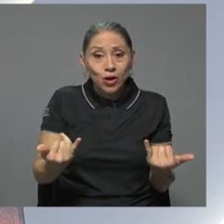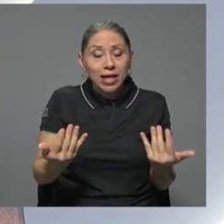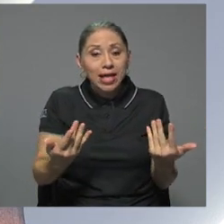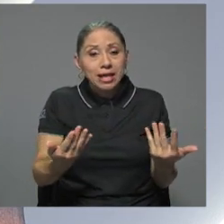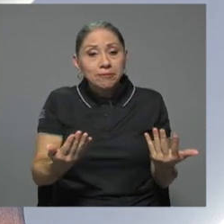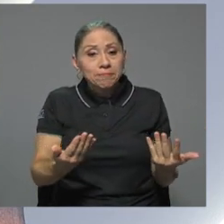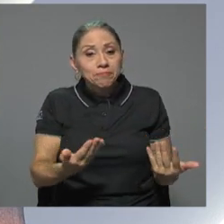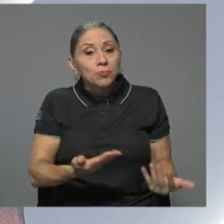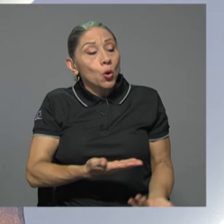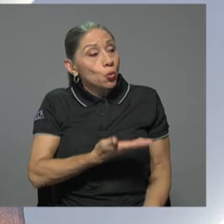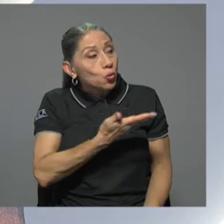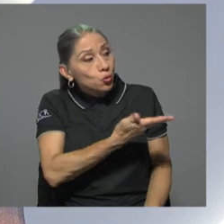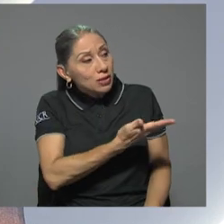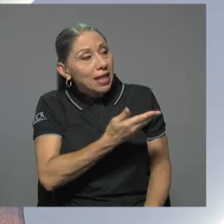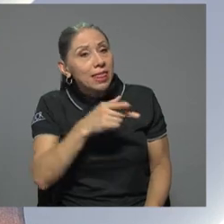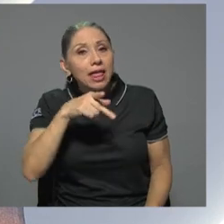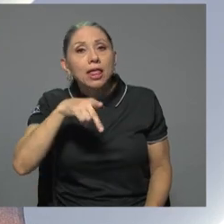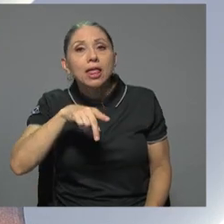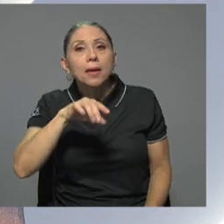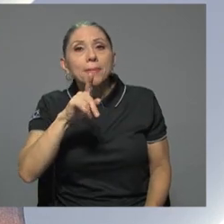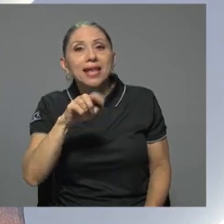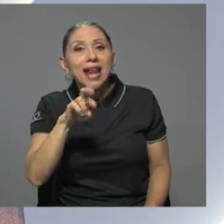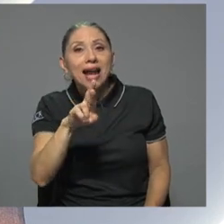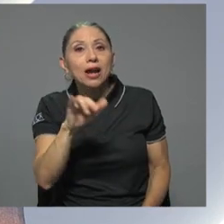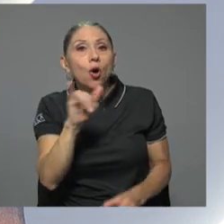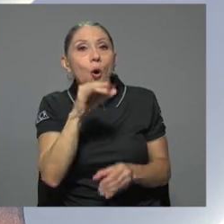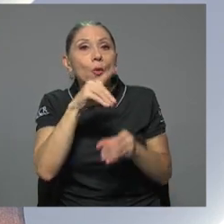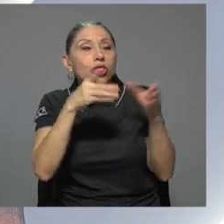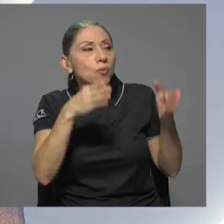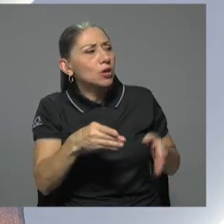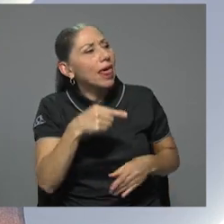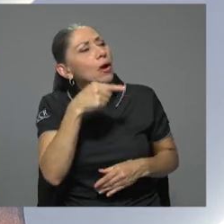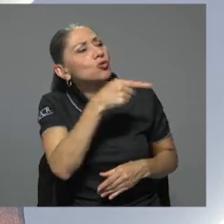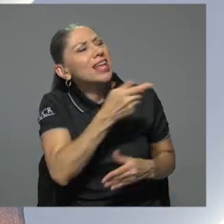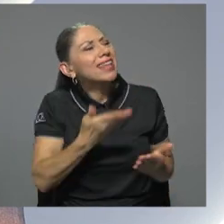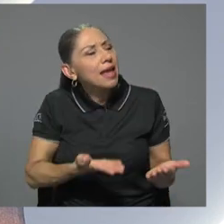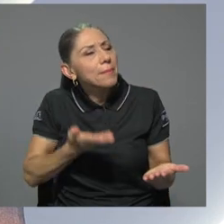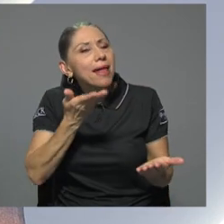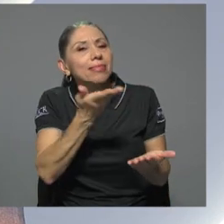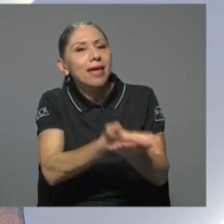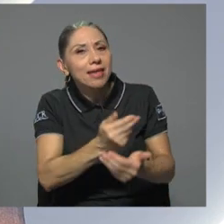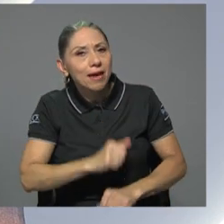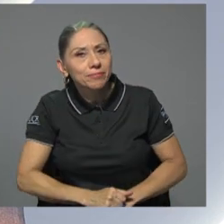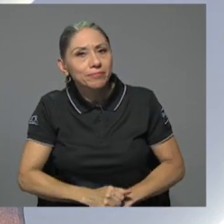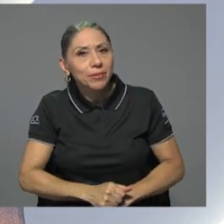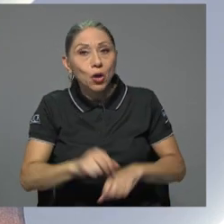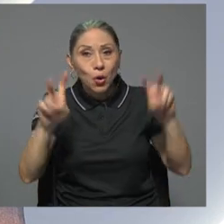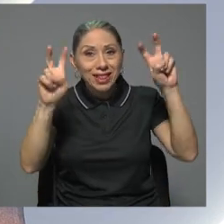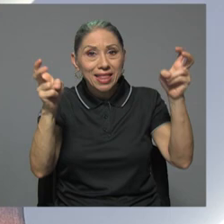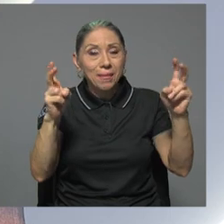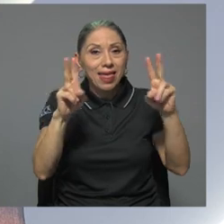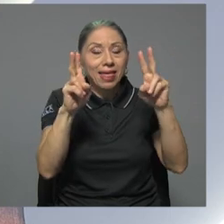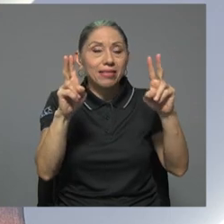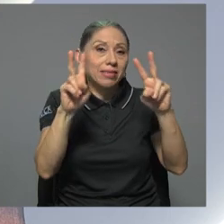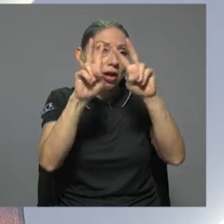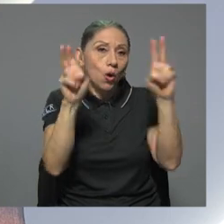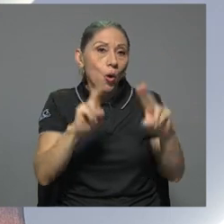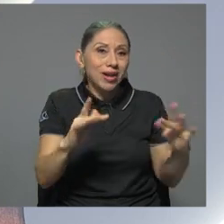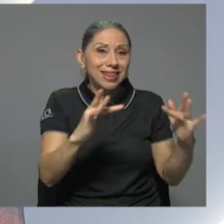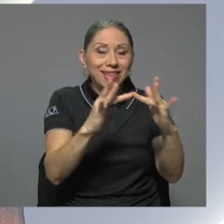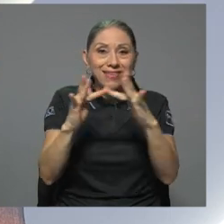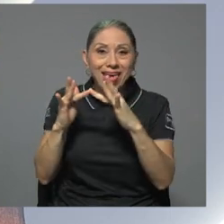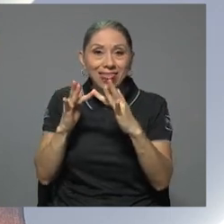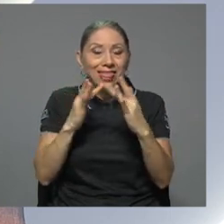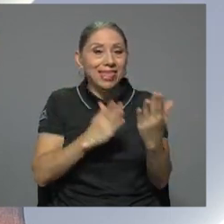doña pilar como diputada como propuesta en cuanto al tema de conectividad accesibilidad